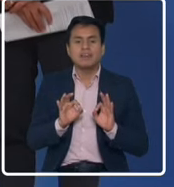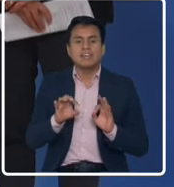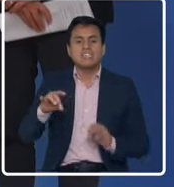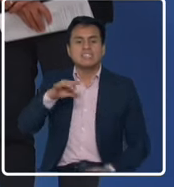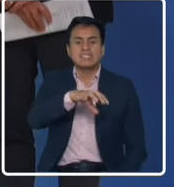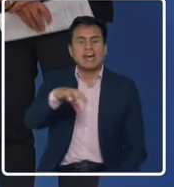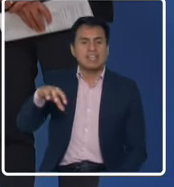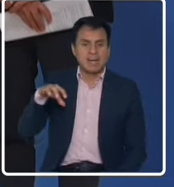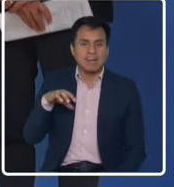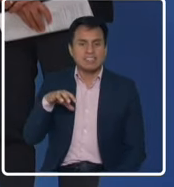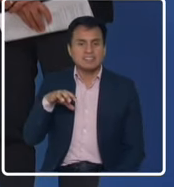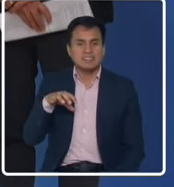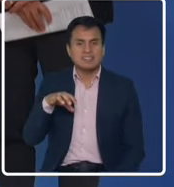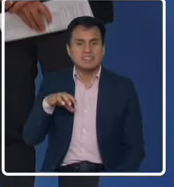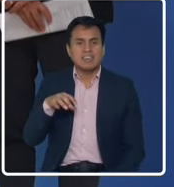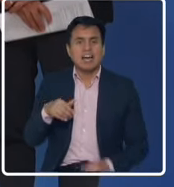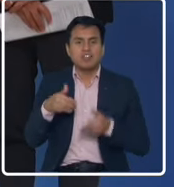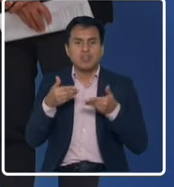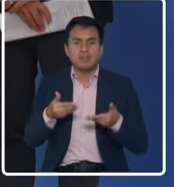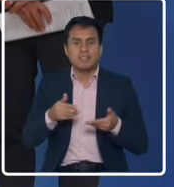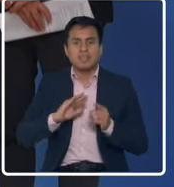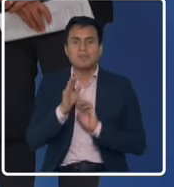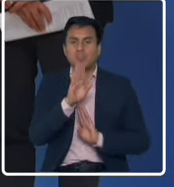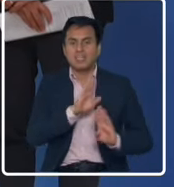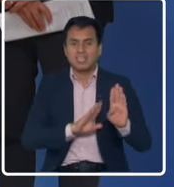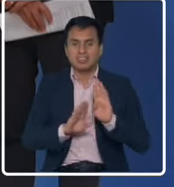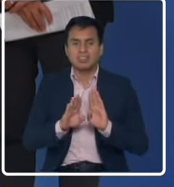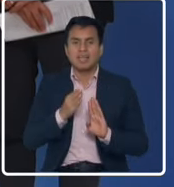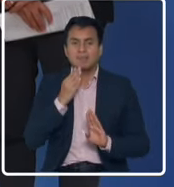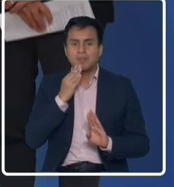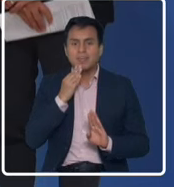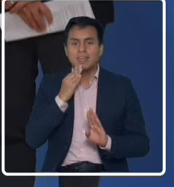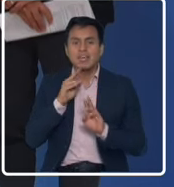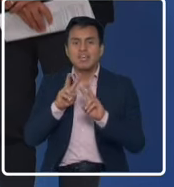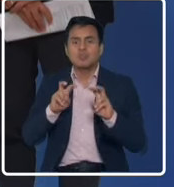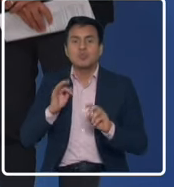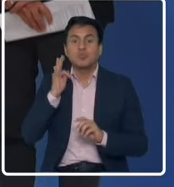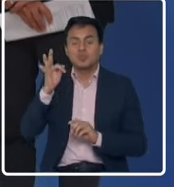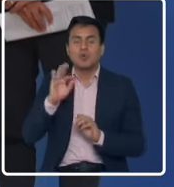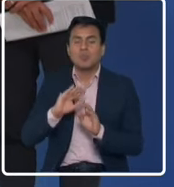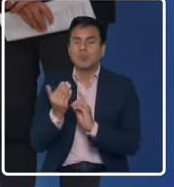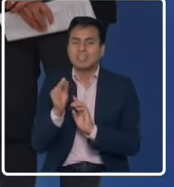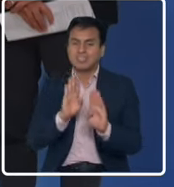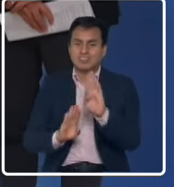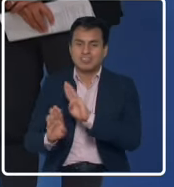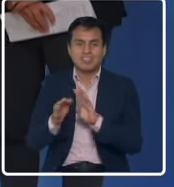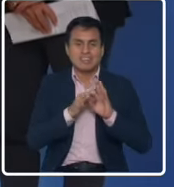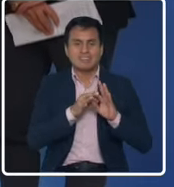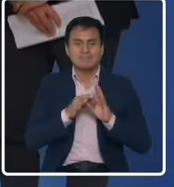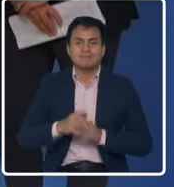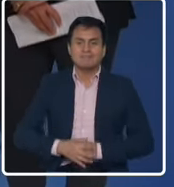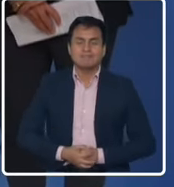salares que van están actualmente protegidos y aquellos que van a entrar a estudio de protección Muchas